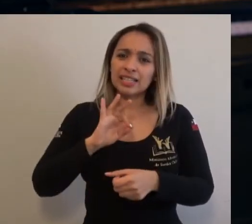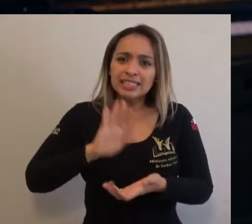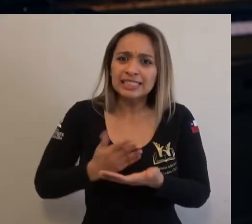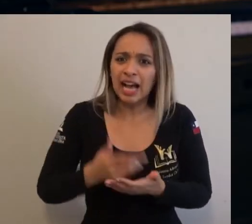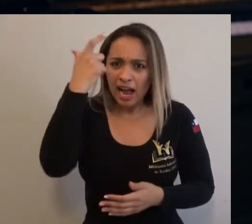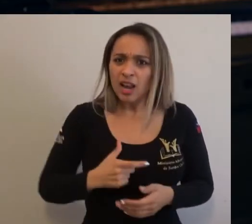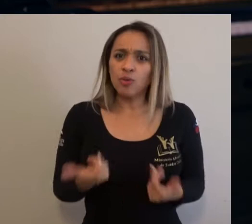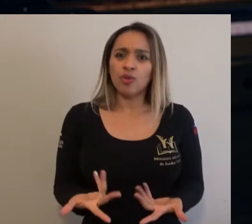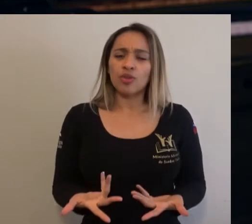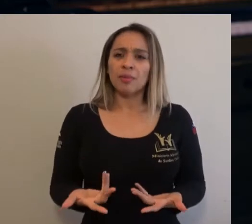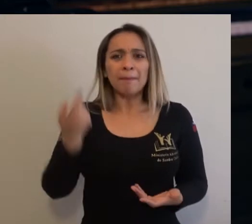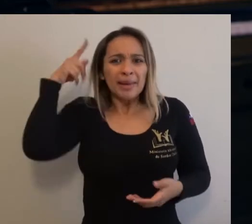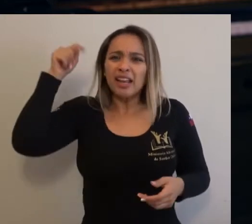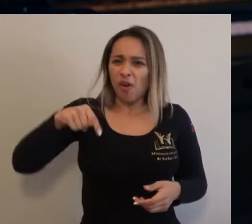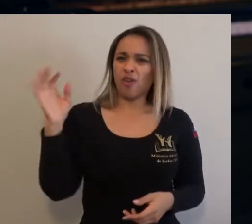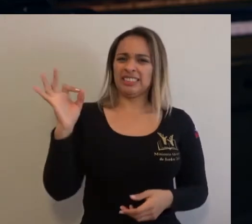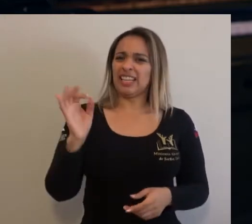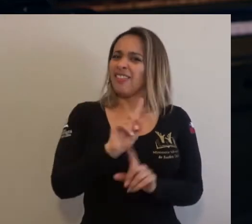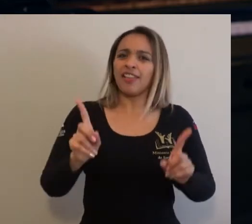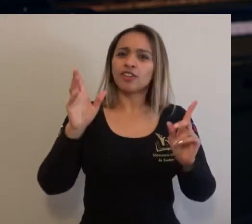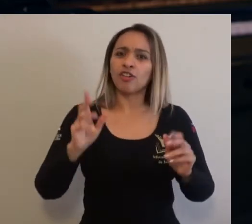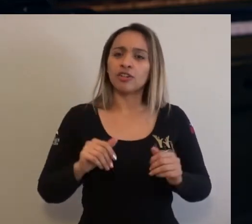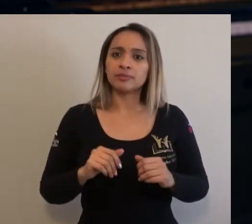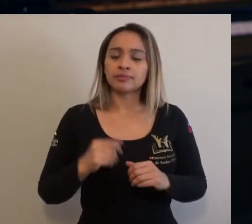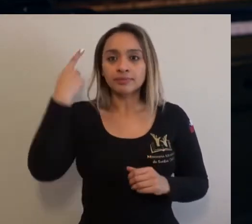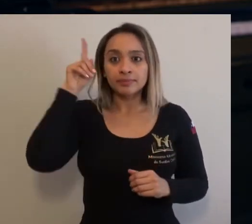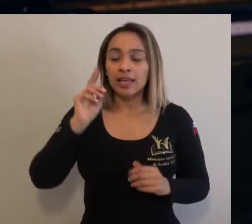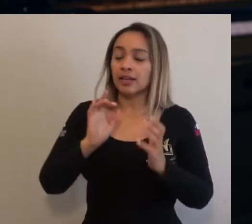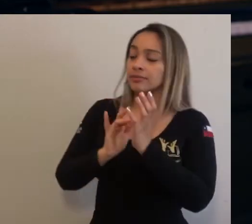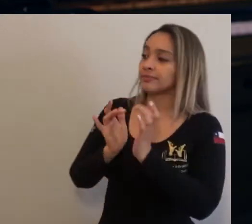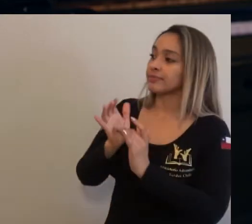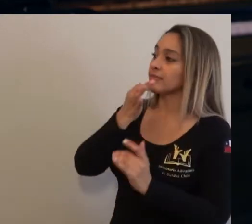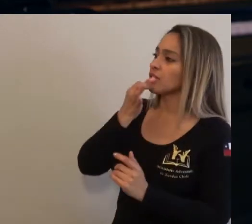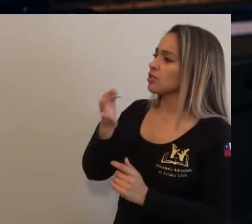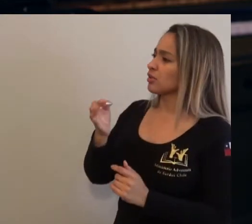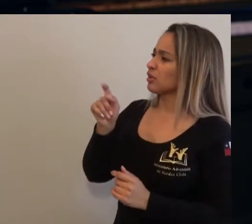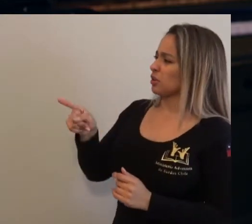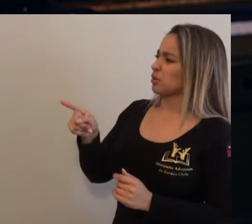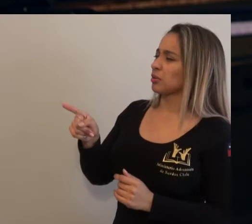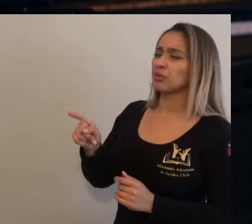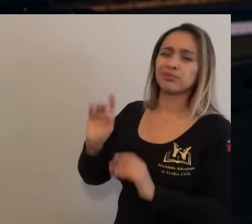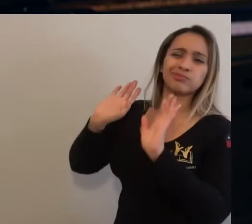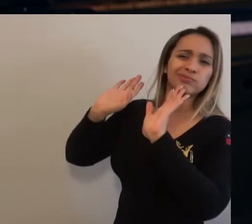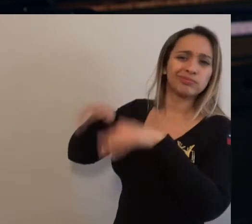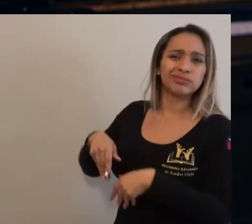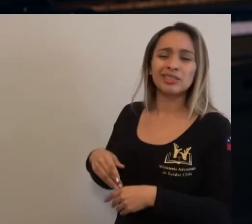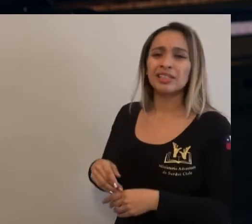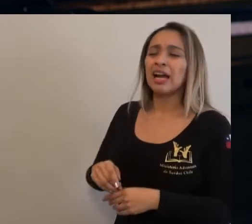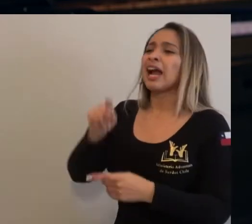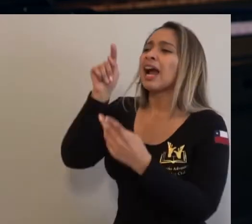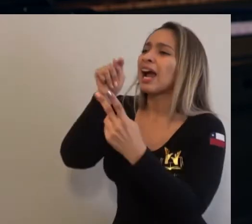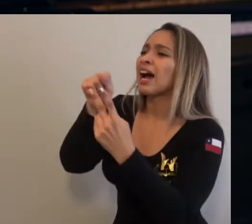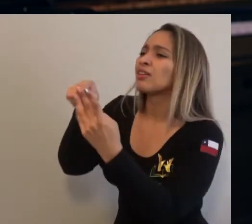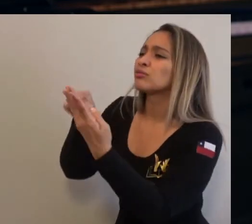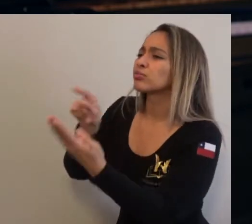de reposo. Versículo 15. Entonces el Señor le respondió y le dijo, Hipócrita, cada uno